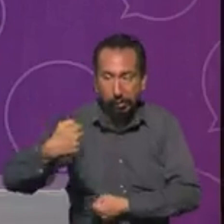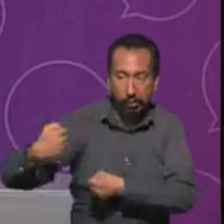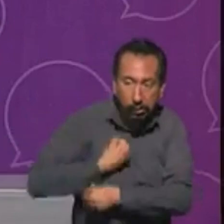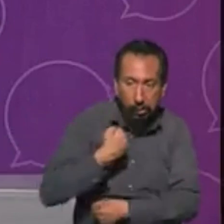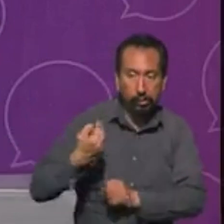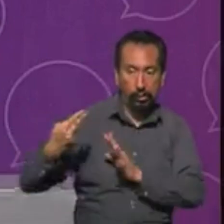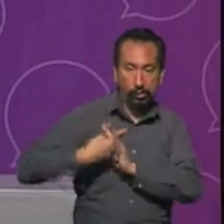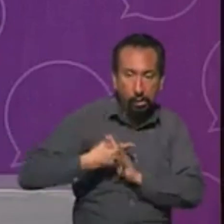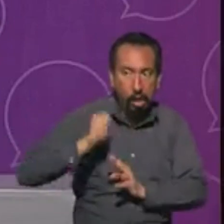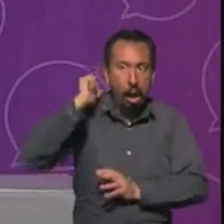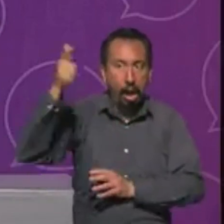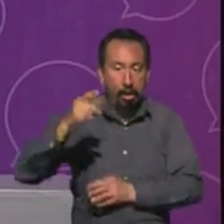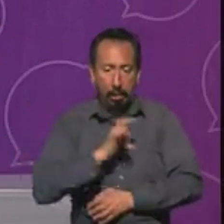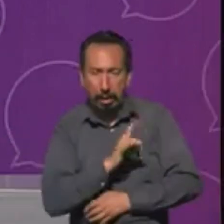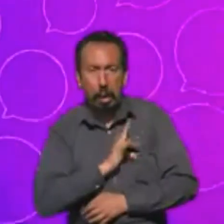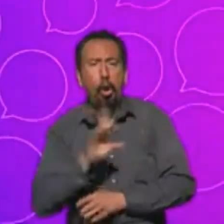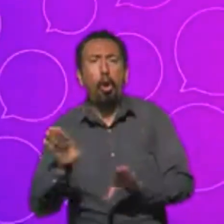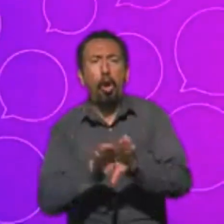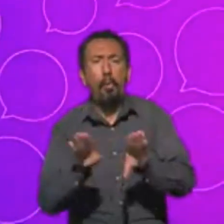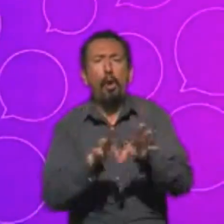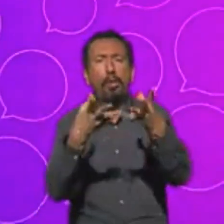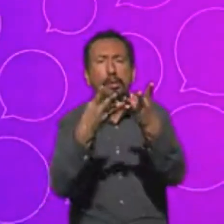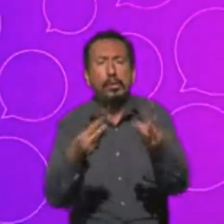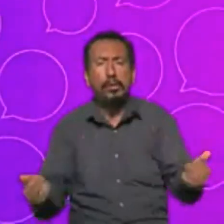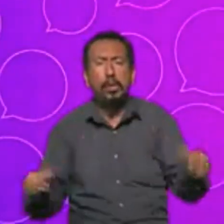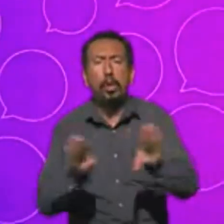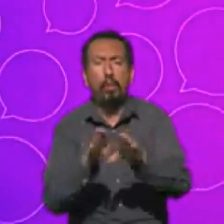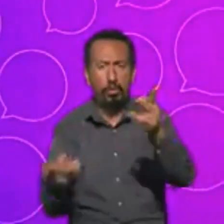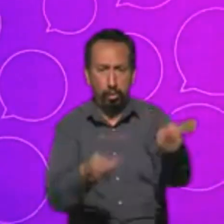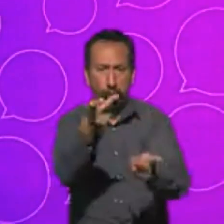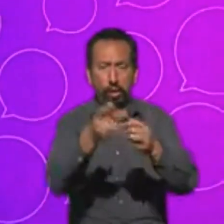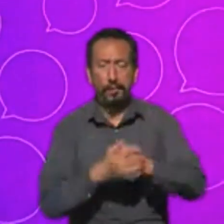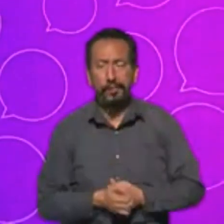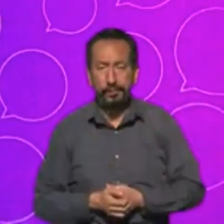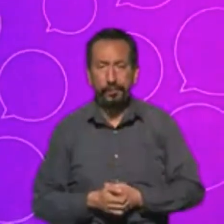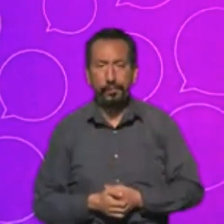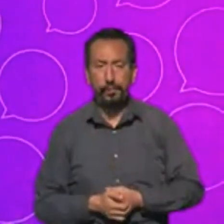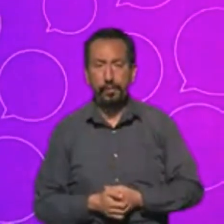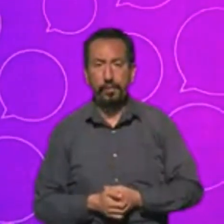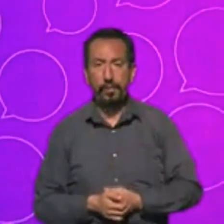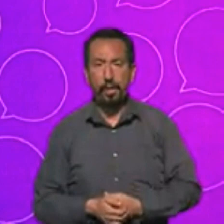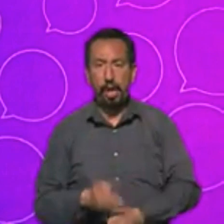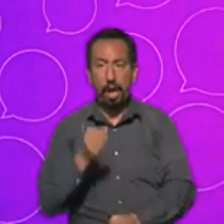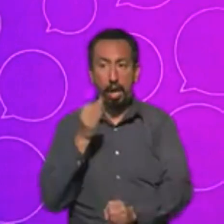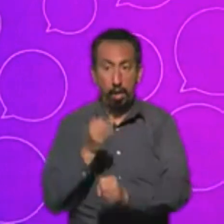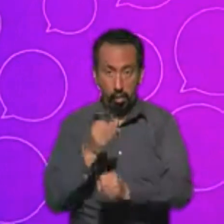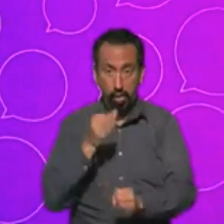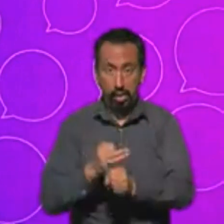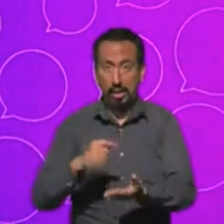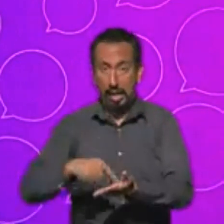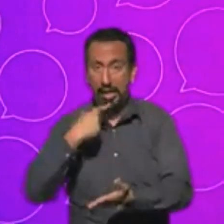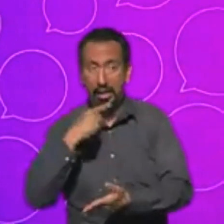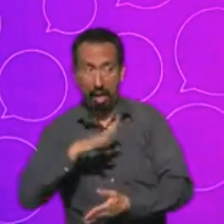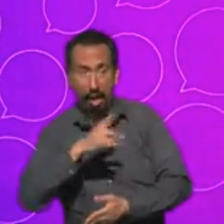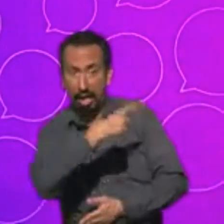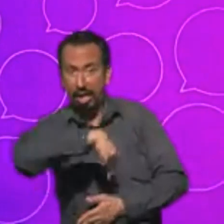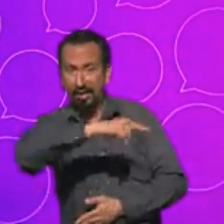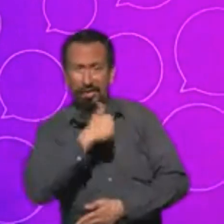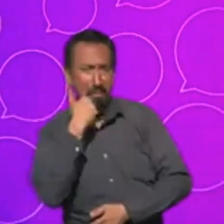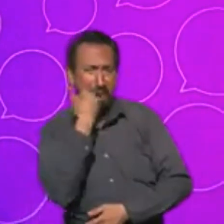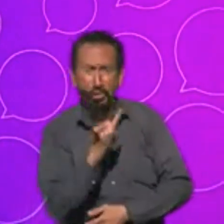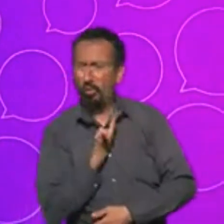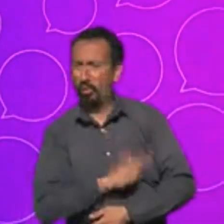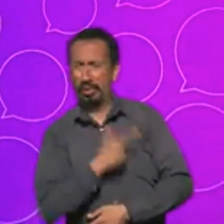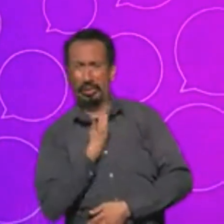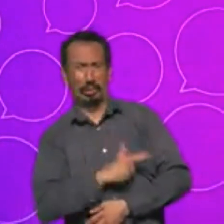violencia de cualquier tipo Bueno pues afortunadamente los celayenses tenemos ahorita todo el ejemplo de lo que no queremos entonces podemos tomar